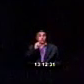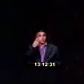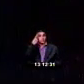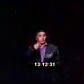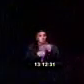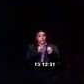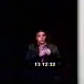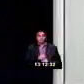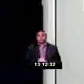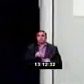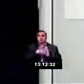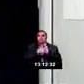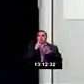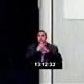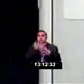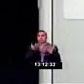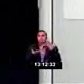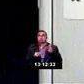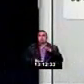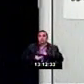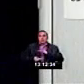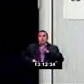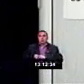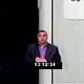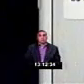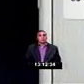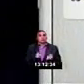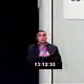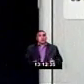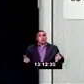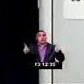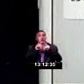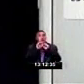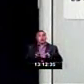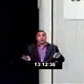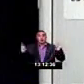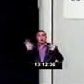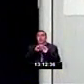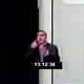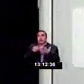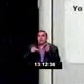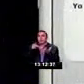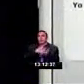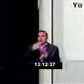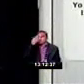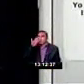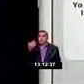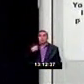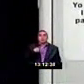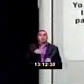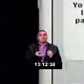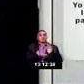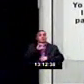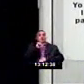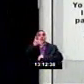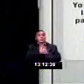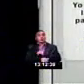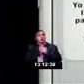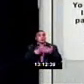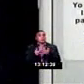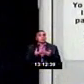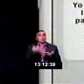licitación. Más adelante hablan de posibles coimas. Y otro dato importante es cuántos son los puntos. Usted me entiende. Yo estoy fuera del país y llego, Dios